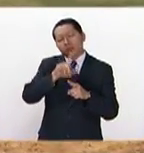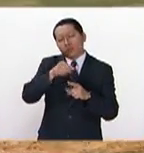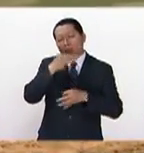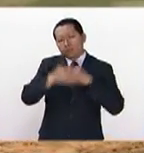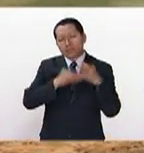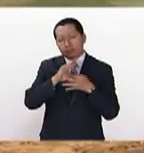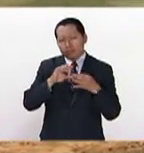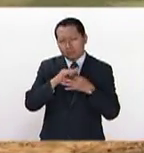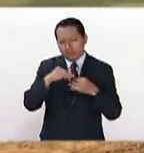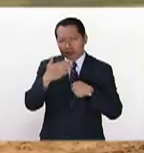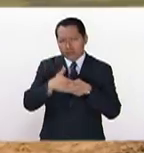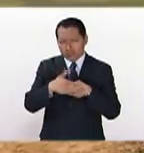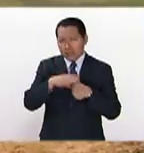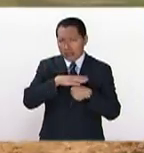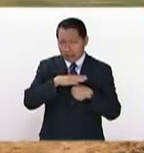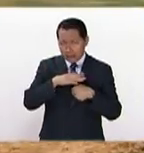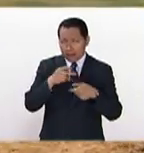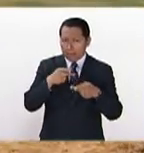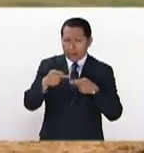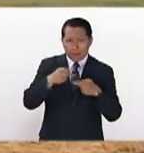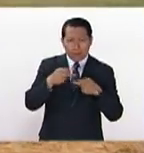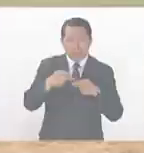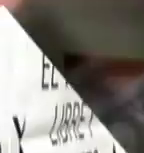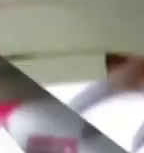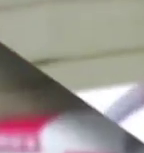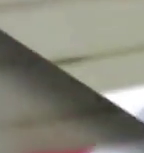para el inicio de la temporada de béisbol.